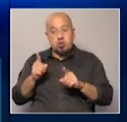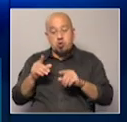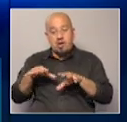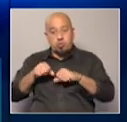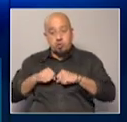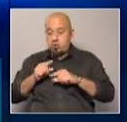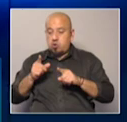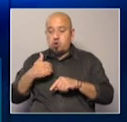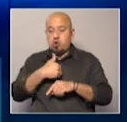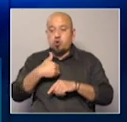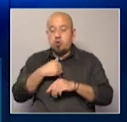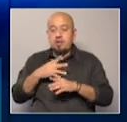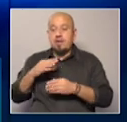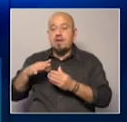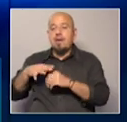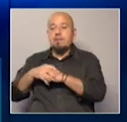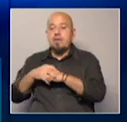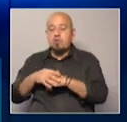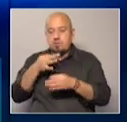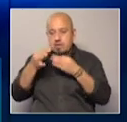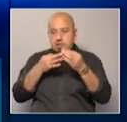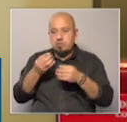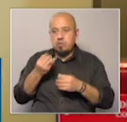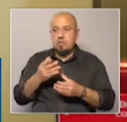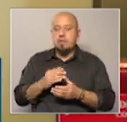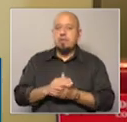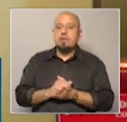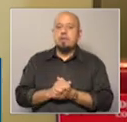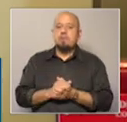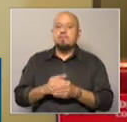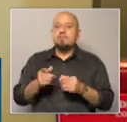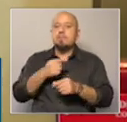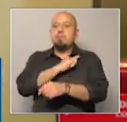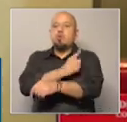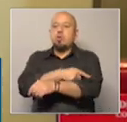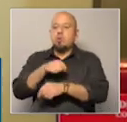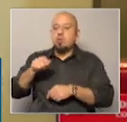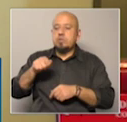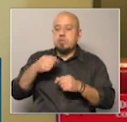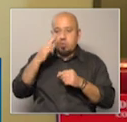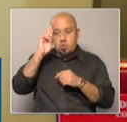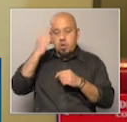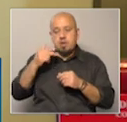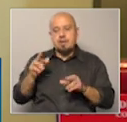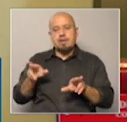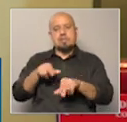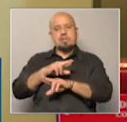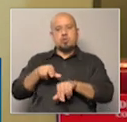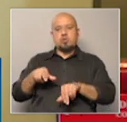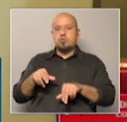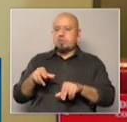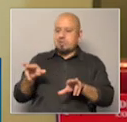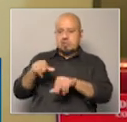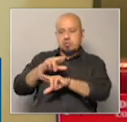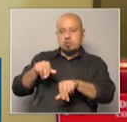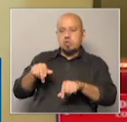acceso tan fácil a una adopción plena, y explicaba por qué. El Poder Judicial uruguayo en general ha rechazado esas